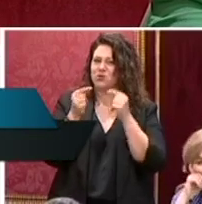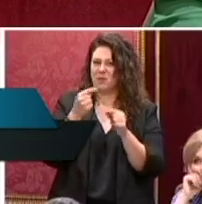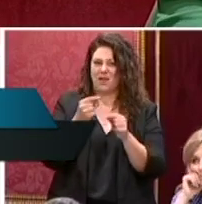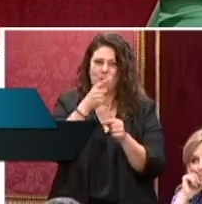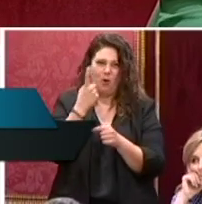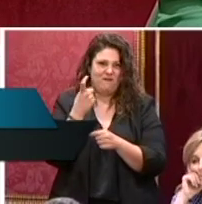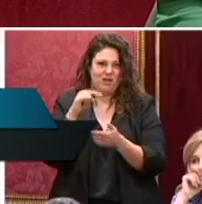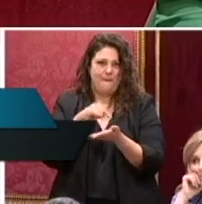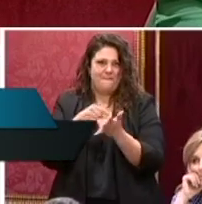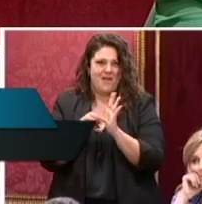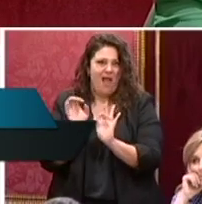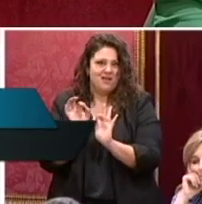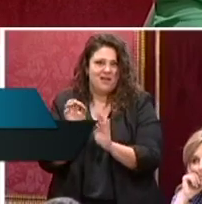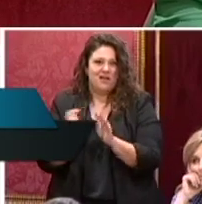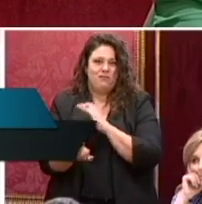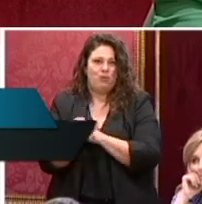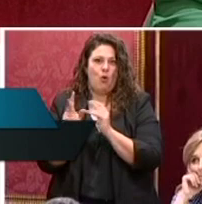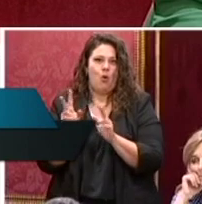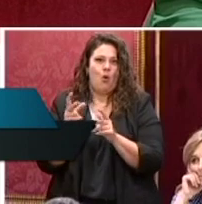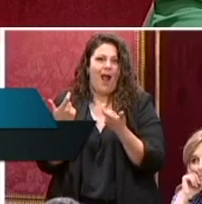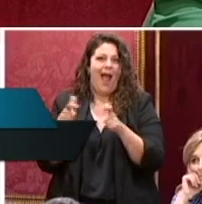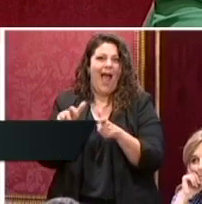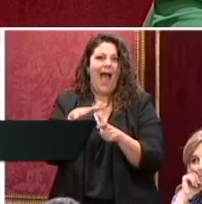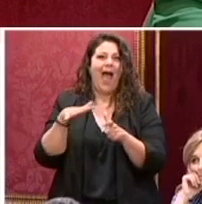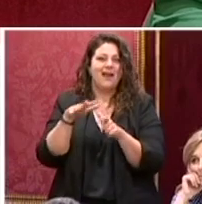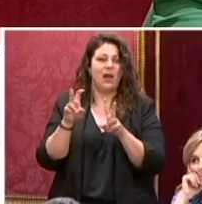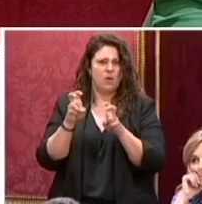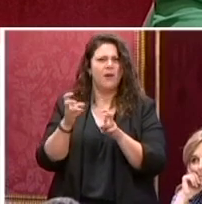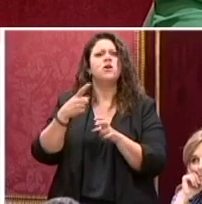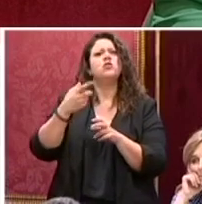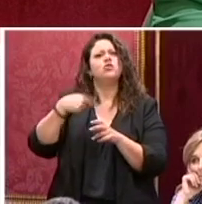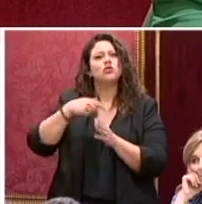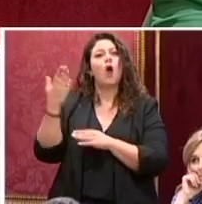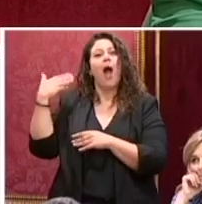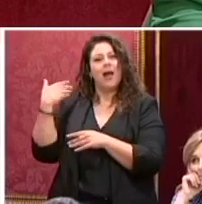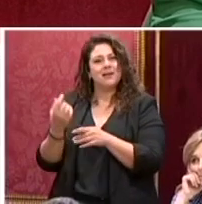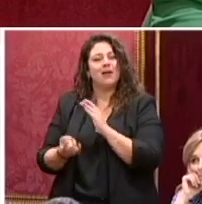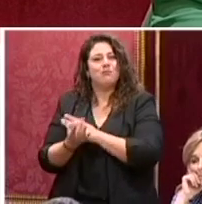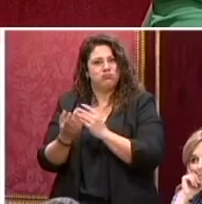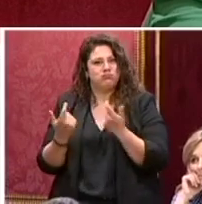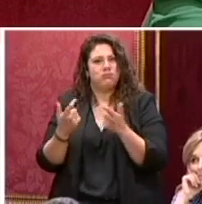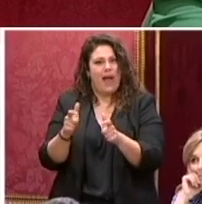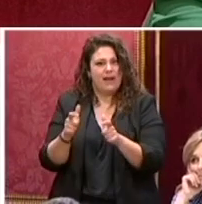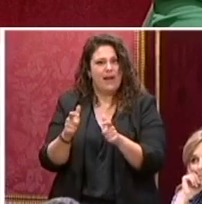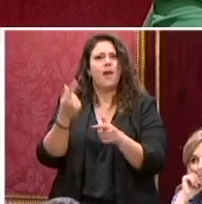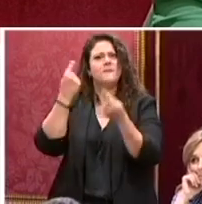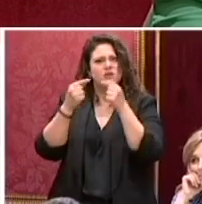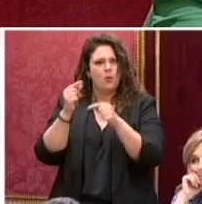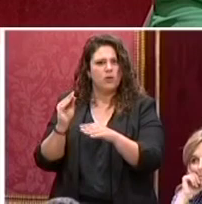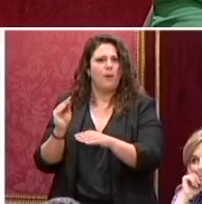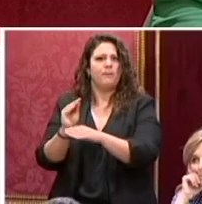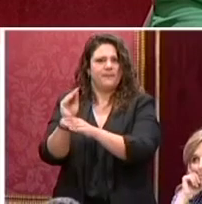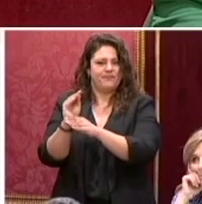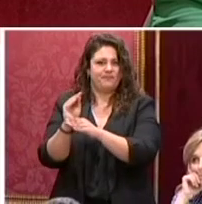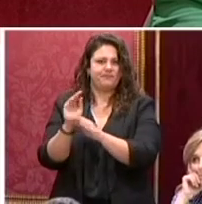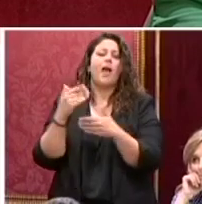tipo en un área nueva que nosotros ya creamos en el anterior mandato, no existía el área como tal, y la dotamos de presupuesto dentro